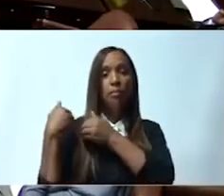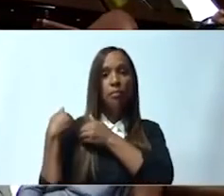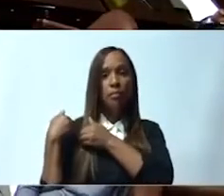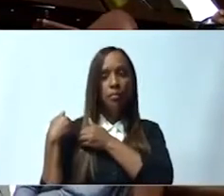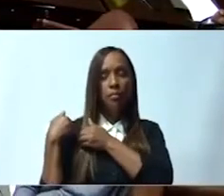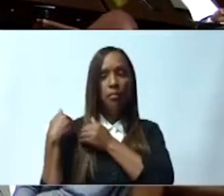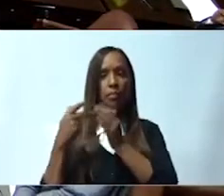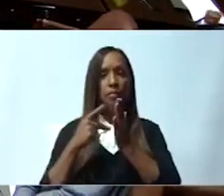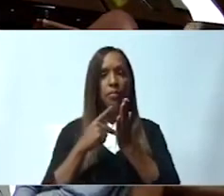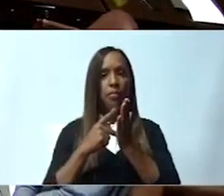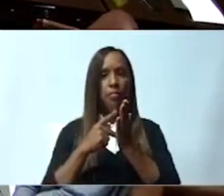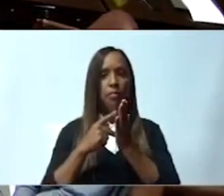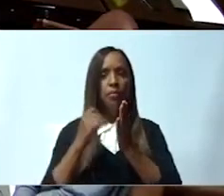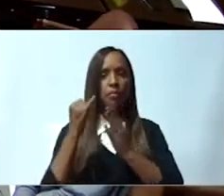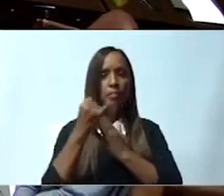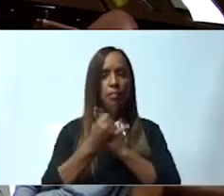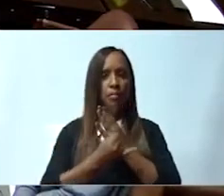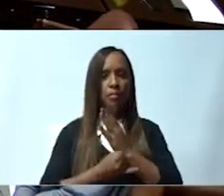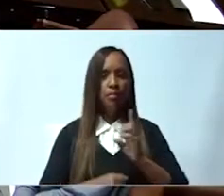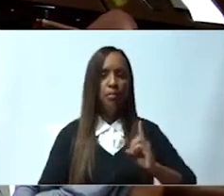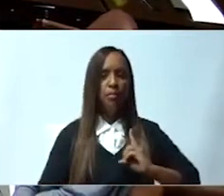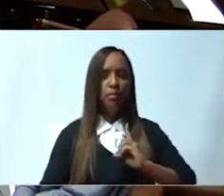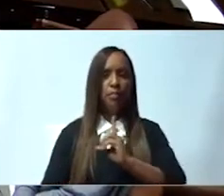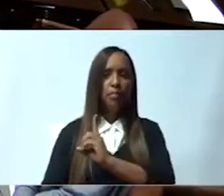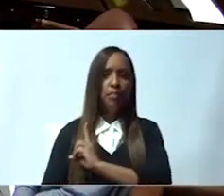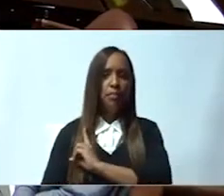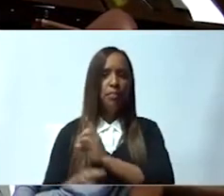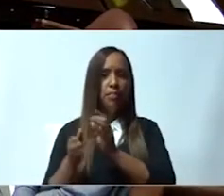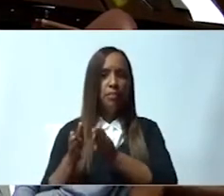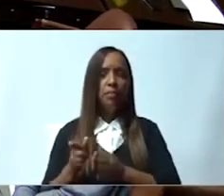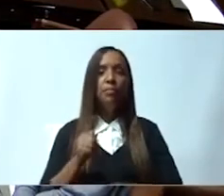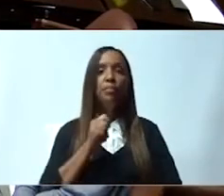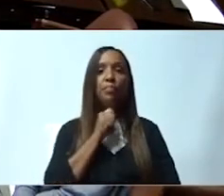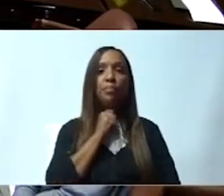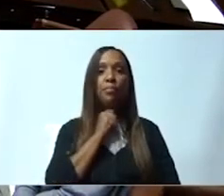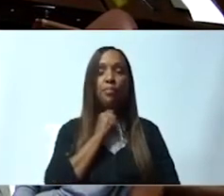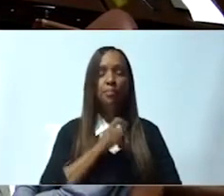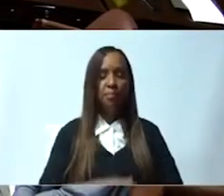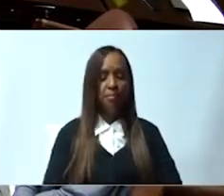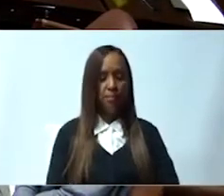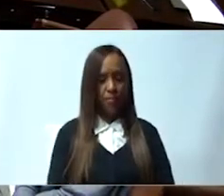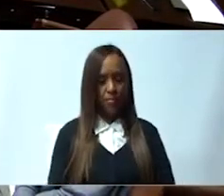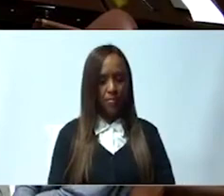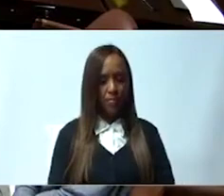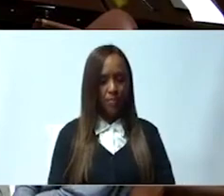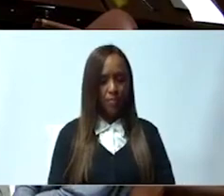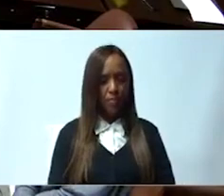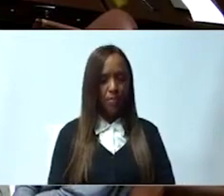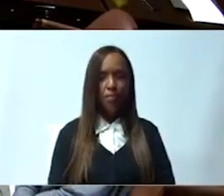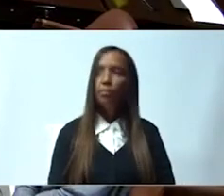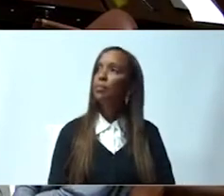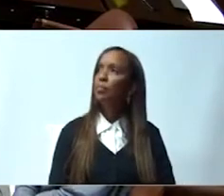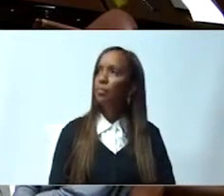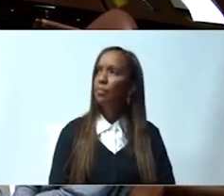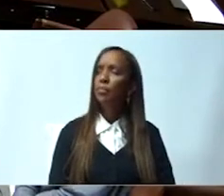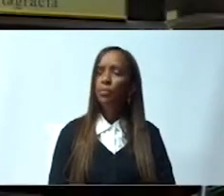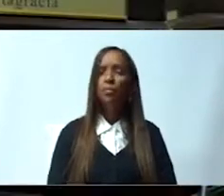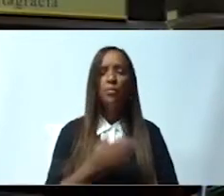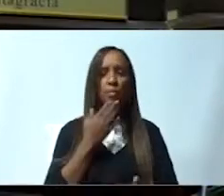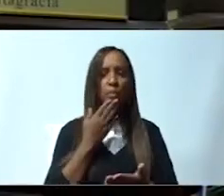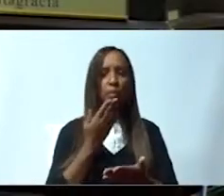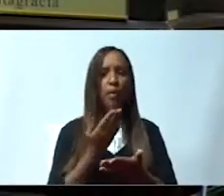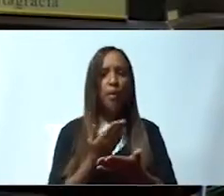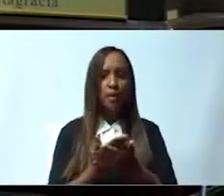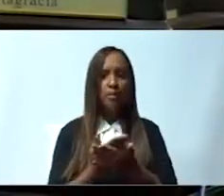funciones, bufete directivo, diputados y diputadas. En primer lugar, agradecer a la Comisión